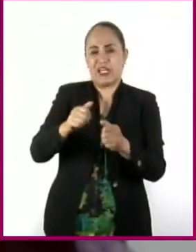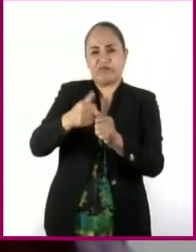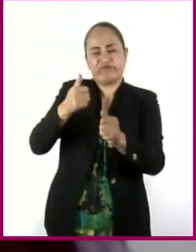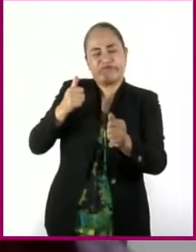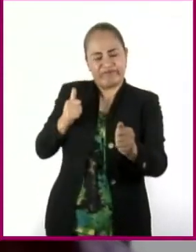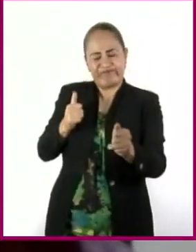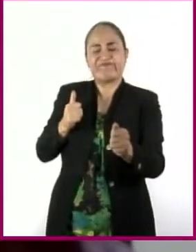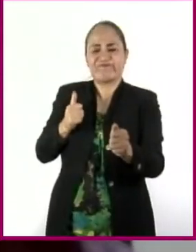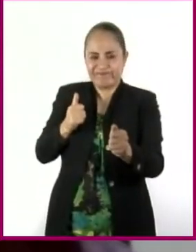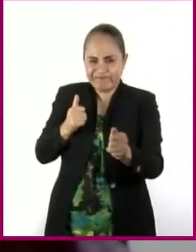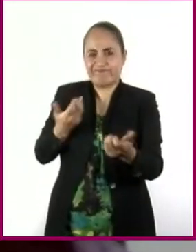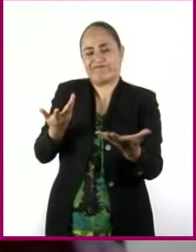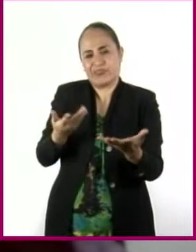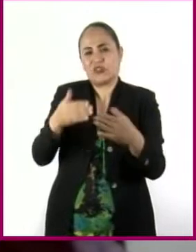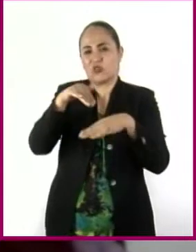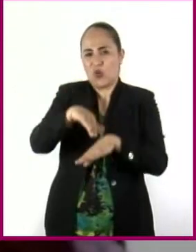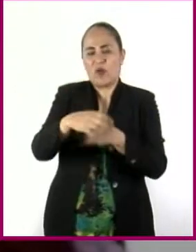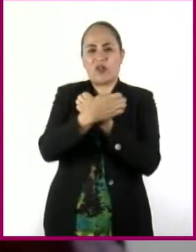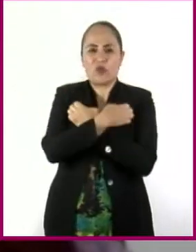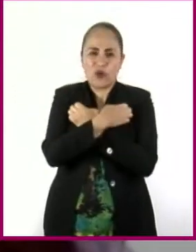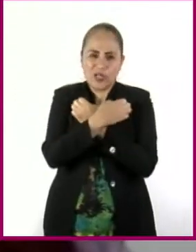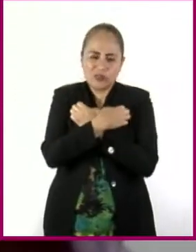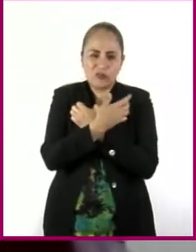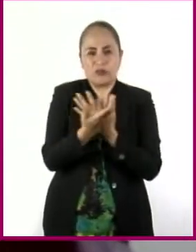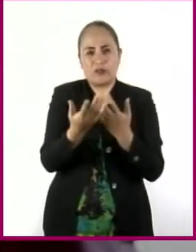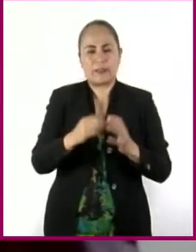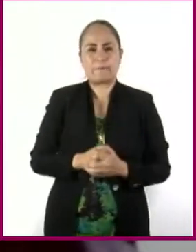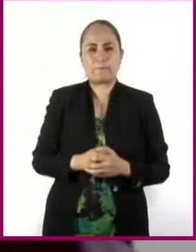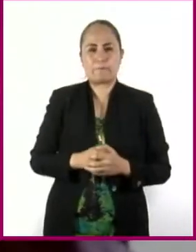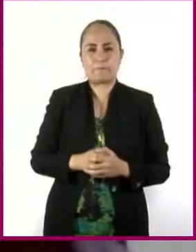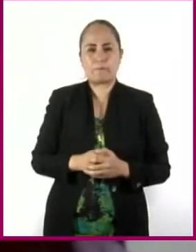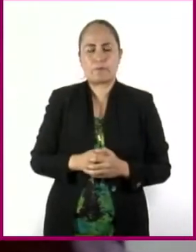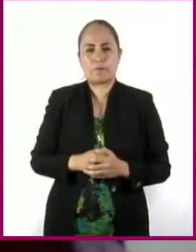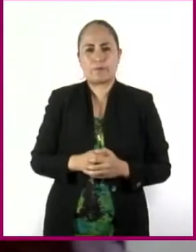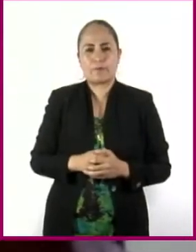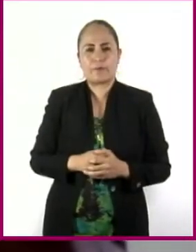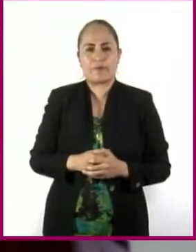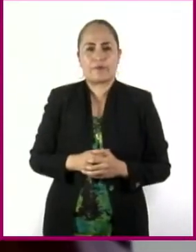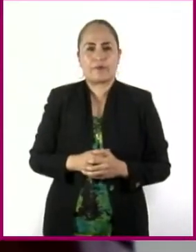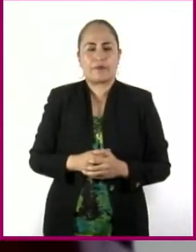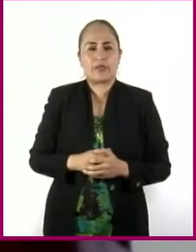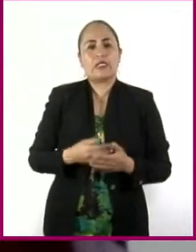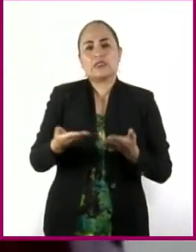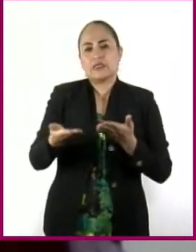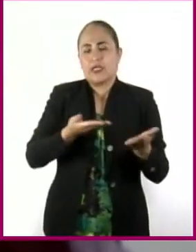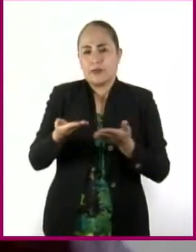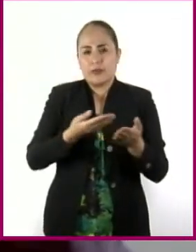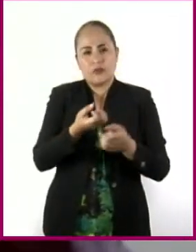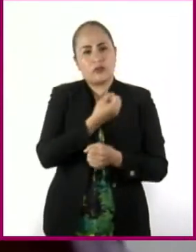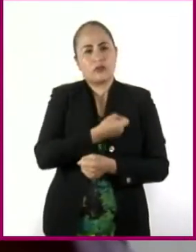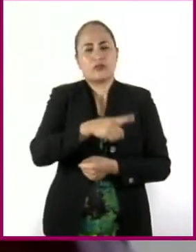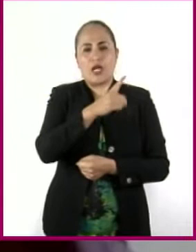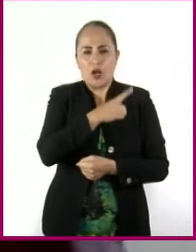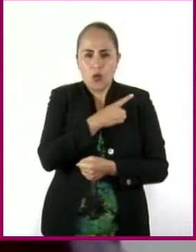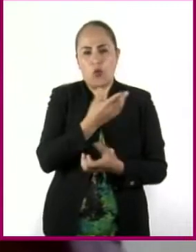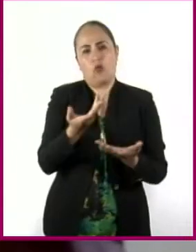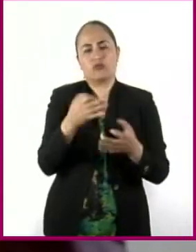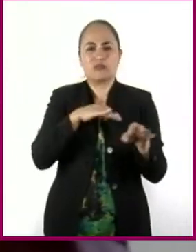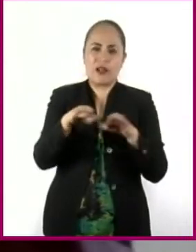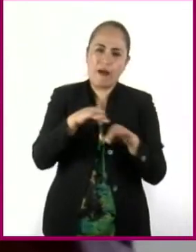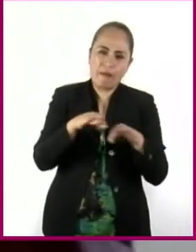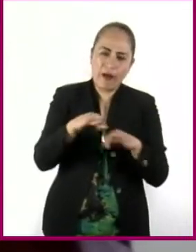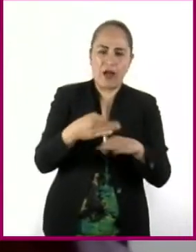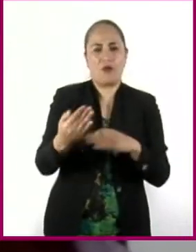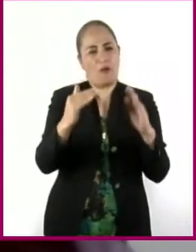sentido, rezagos educativos, rezagos en el acceso a los servicios de salud, al empleo, a